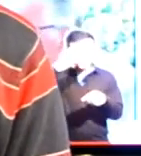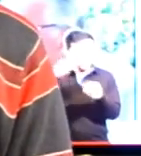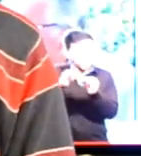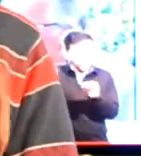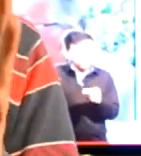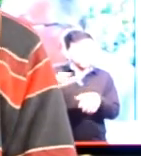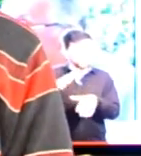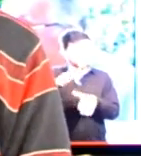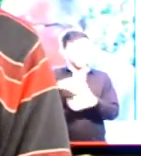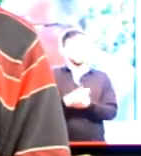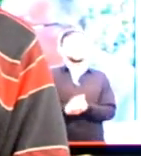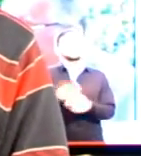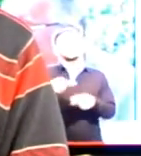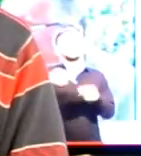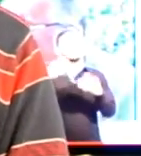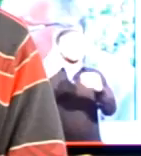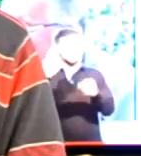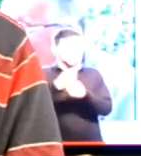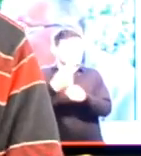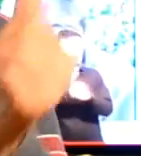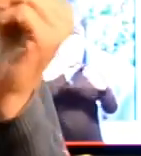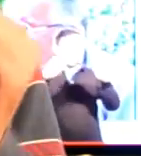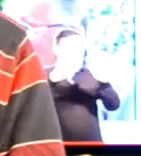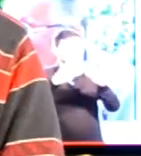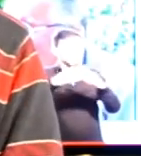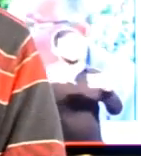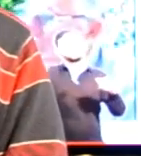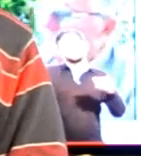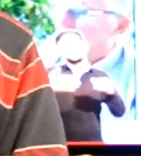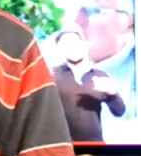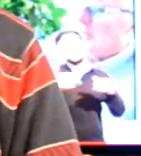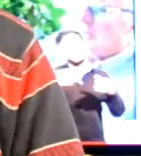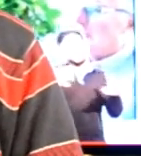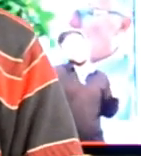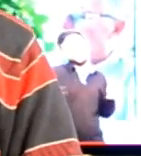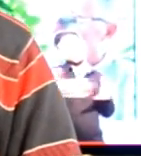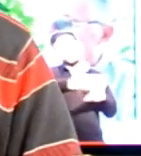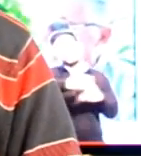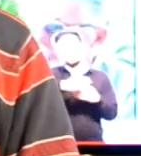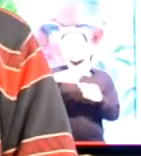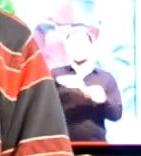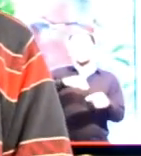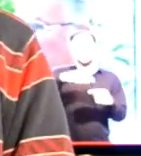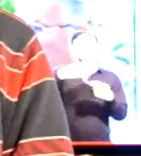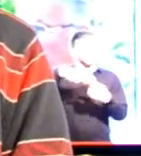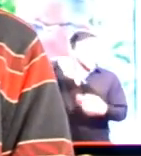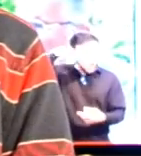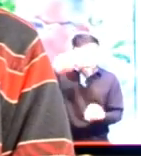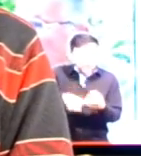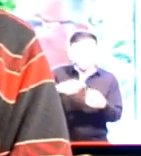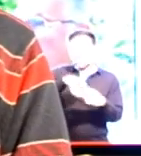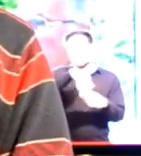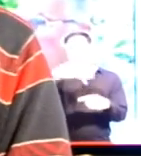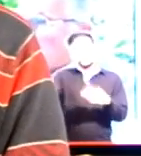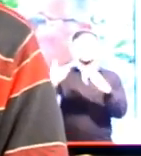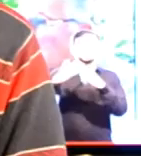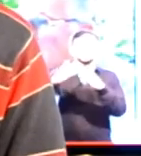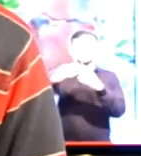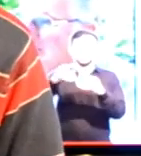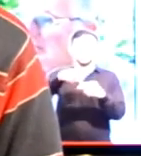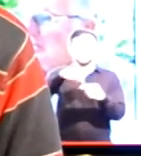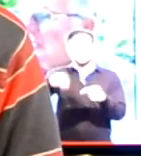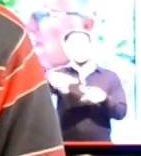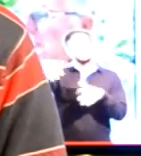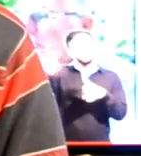hoy, importantísimo hoy, tenemos los videos subtitulados en lenguaje de señas, que es algo realmente fantástico